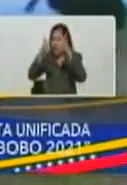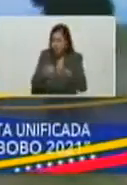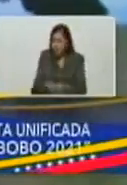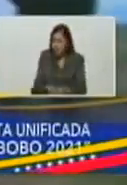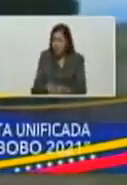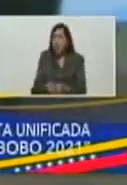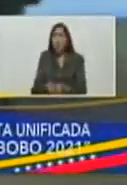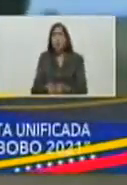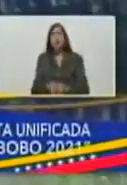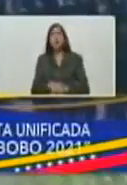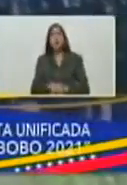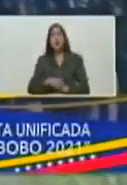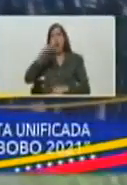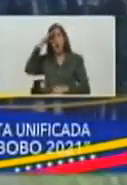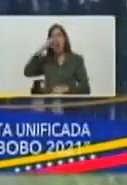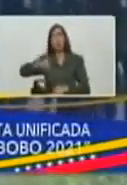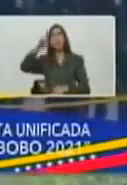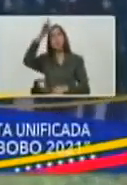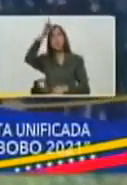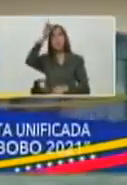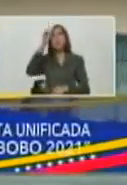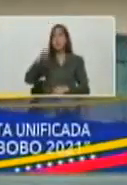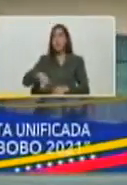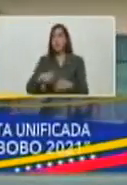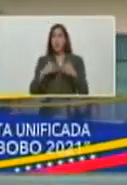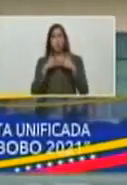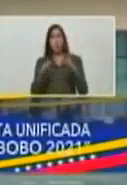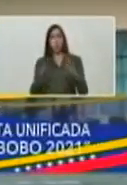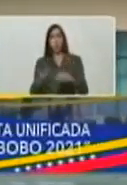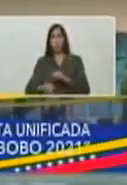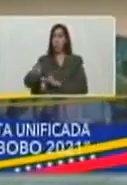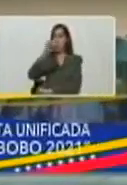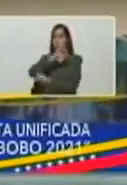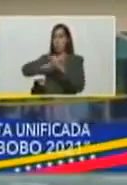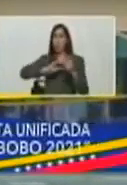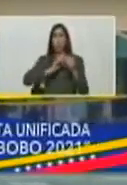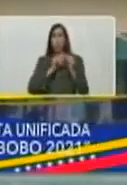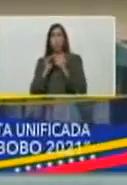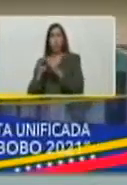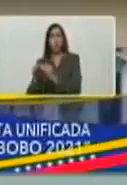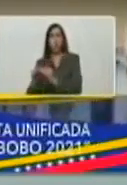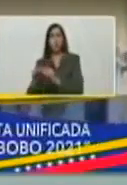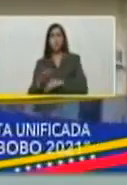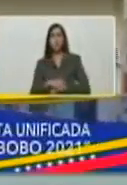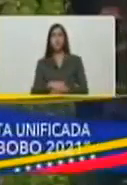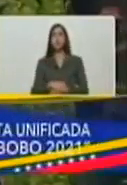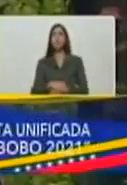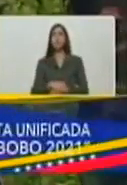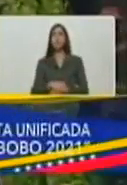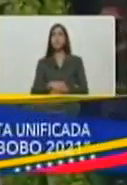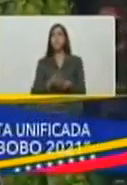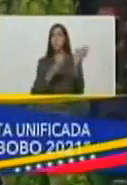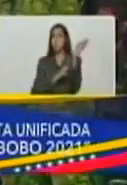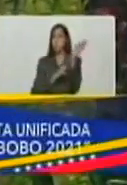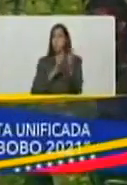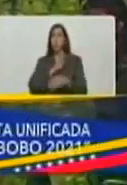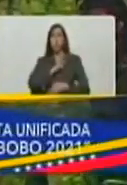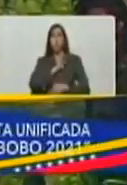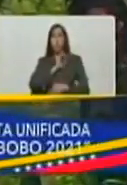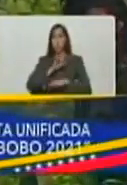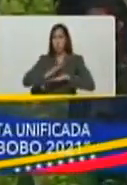este ejercicio con las milicias bolivarianas, con la activación de la defensa comunal. por supuesto, pertenecen a una parroquia, pertenecen a un